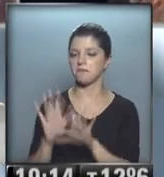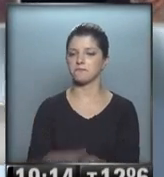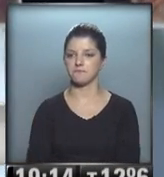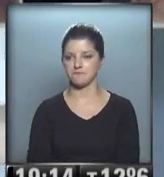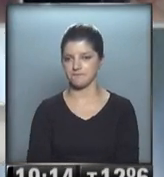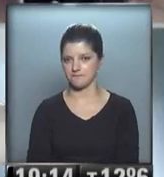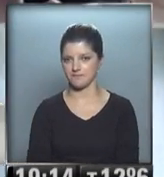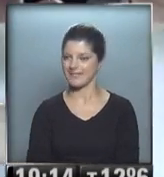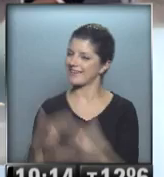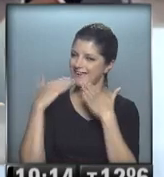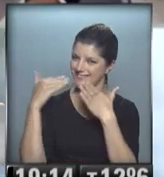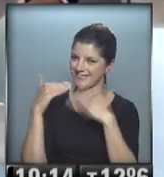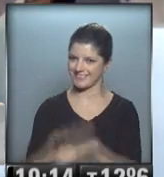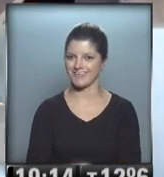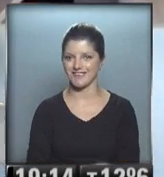Muy bien. Gracias.